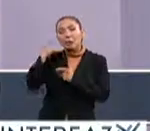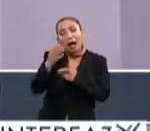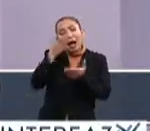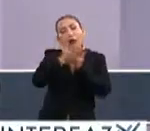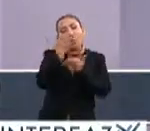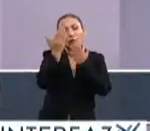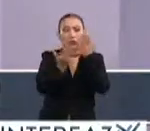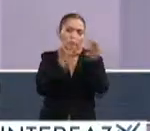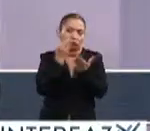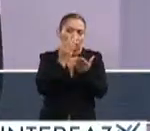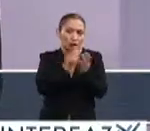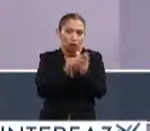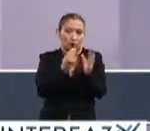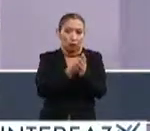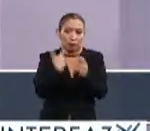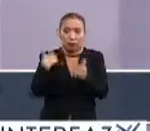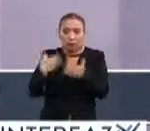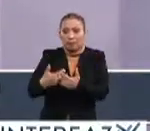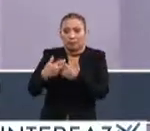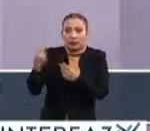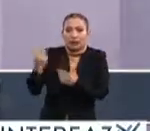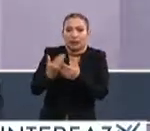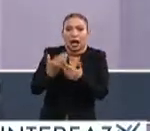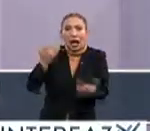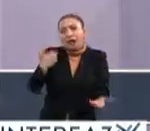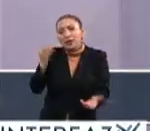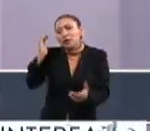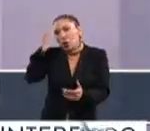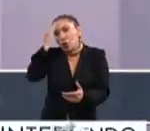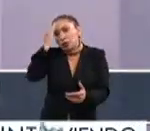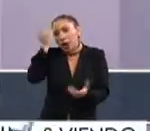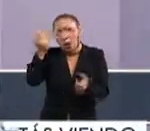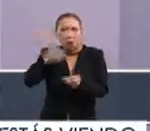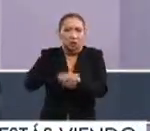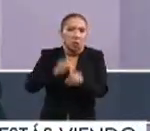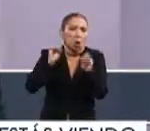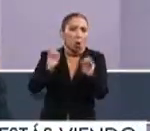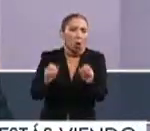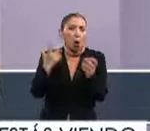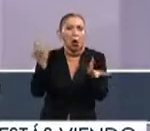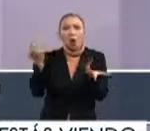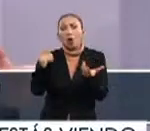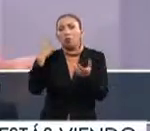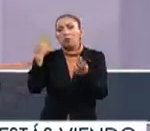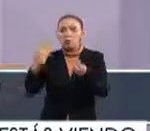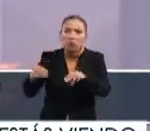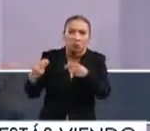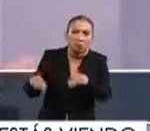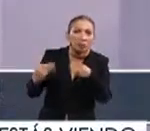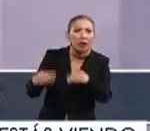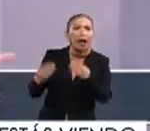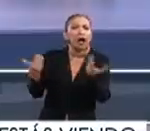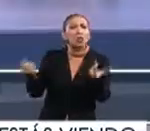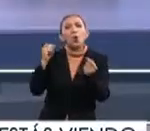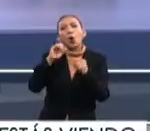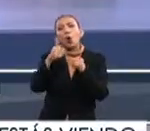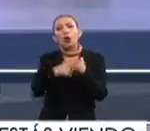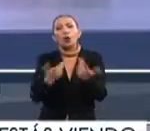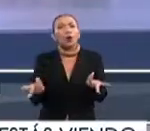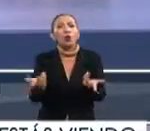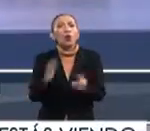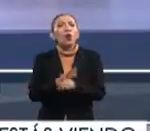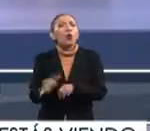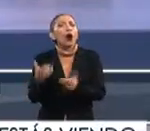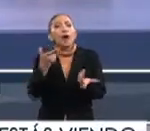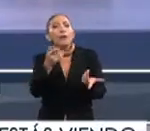que tome este MOOC? Porque, bueno, llevar una empresa pues requiere algún conocimiento de administración, de marketing, de ciertos aspectos.